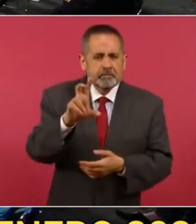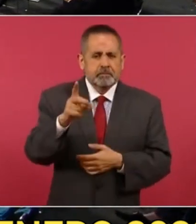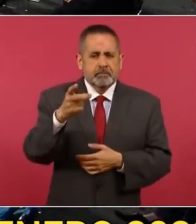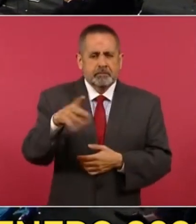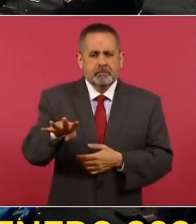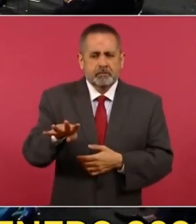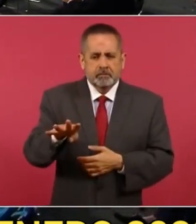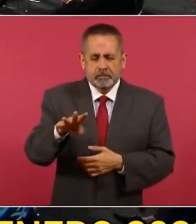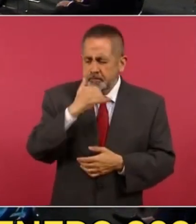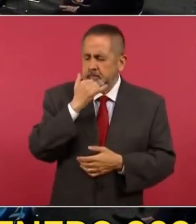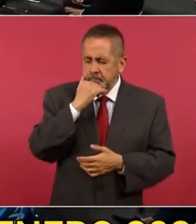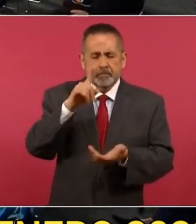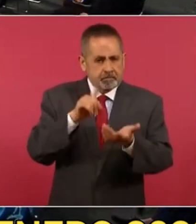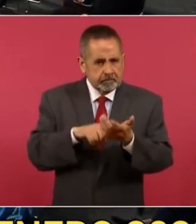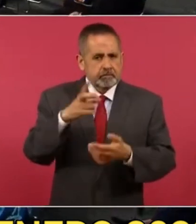1039.